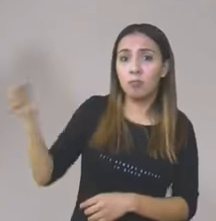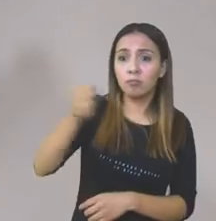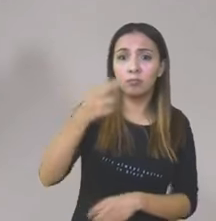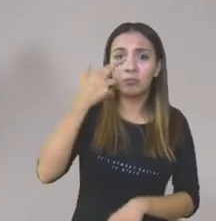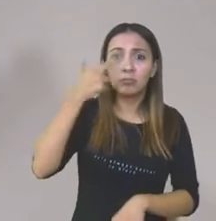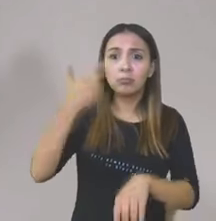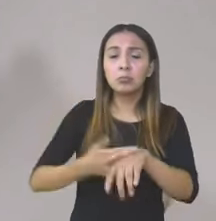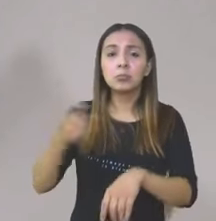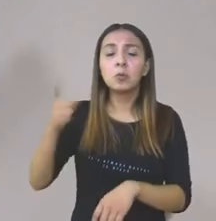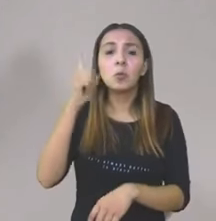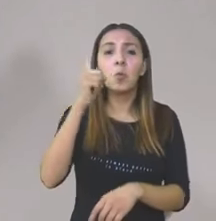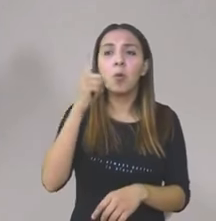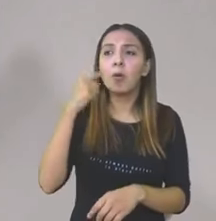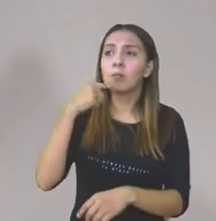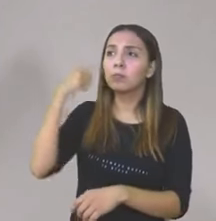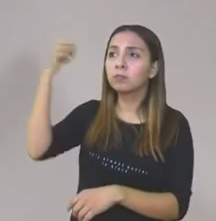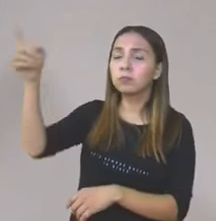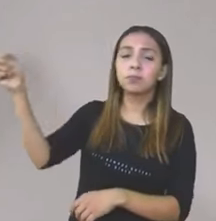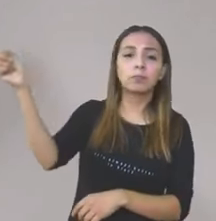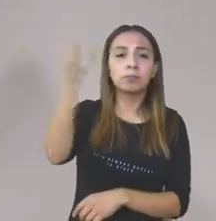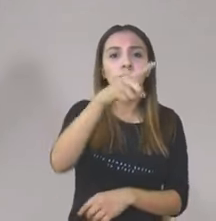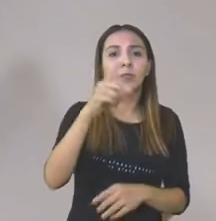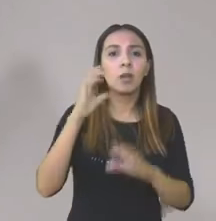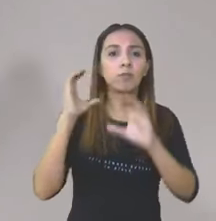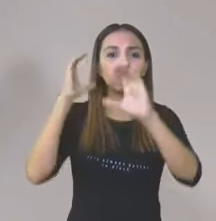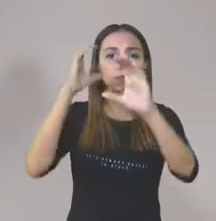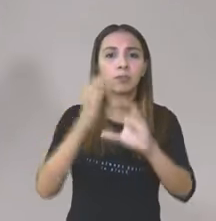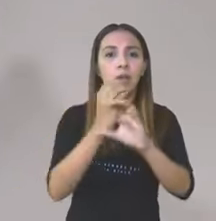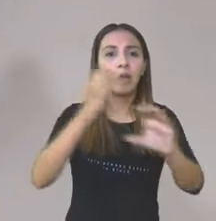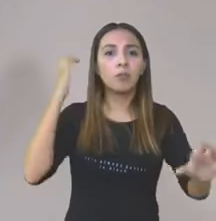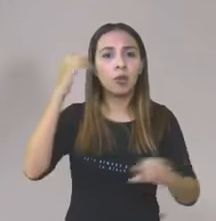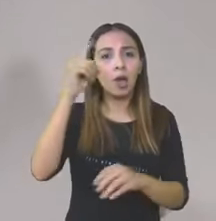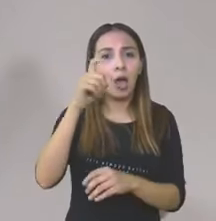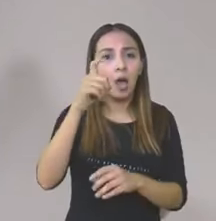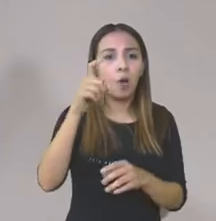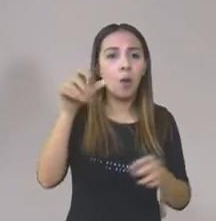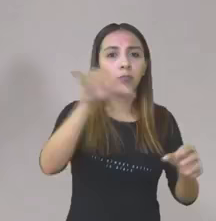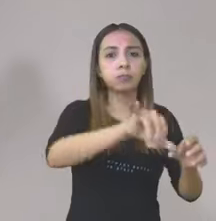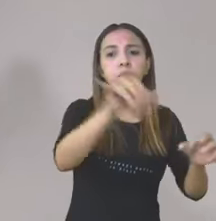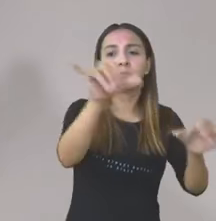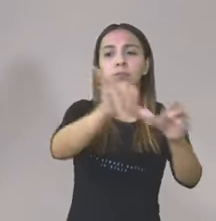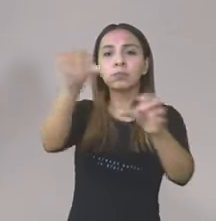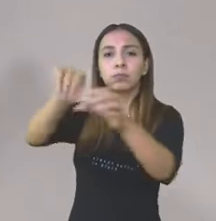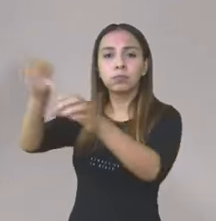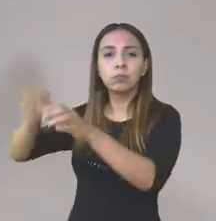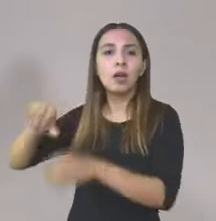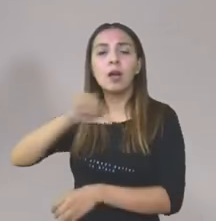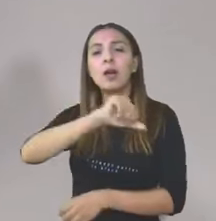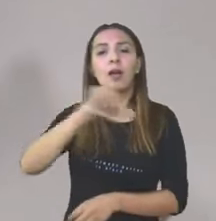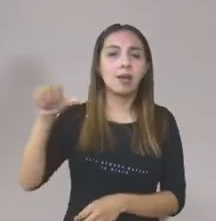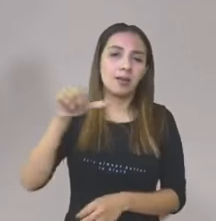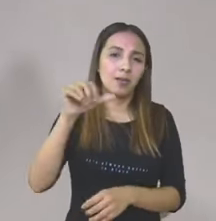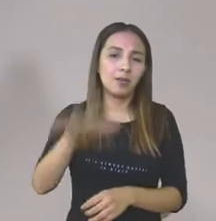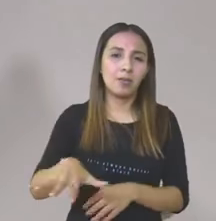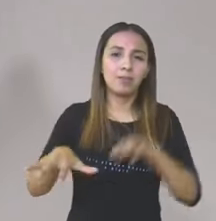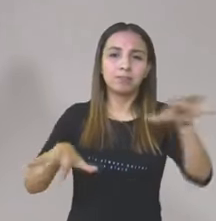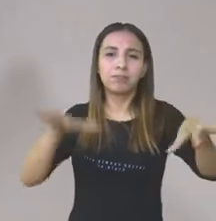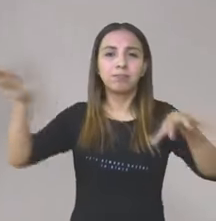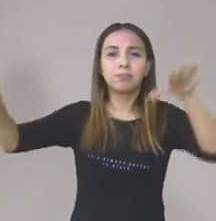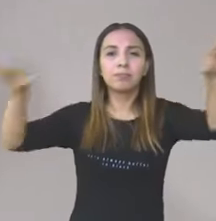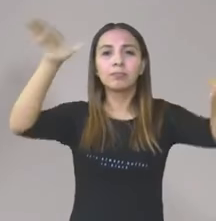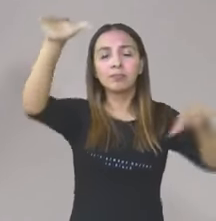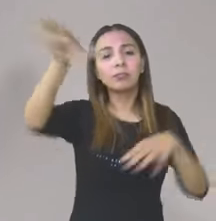envían pipas de agua a líderes afines en lo político y electoral, a las colonias o en las colonias y